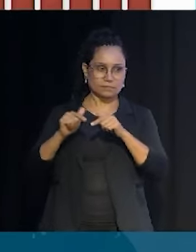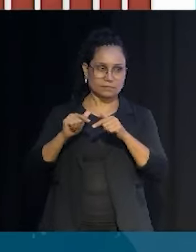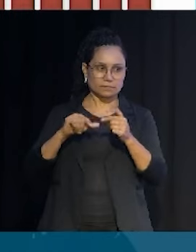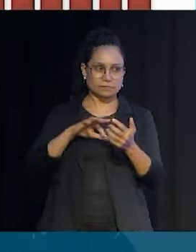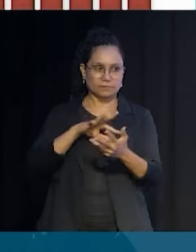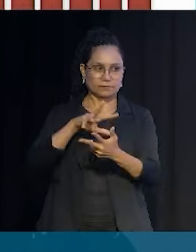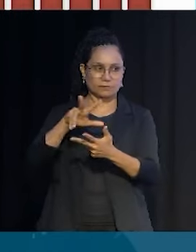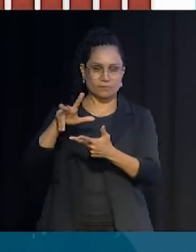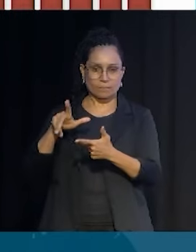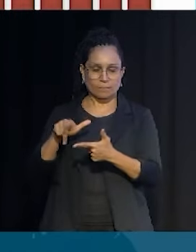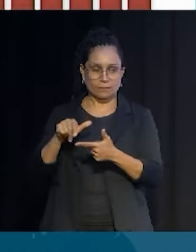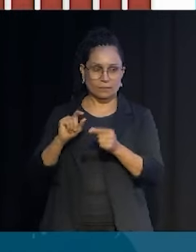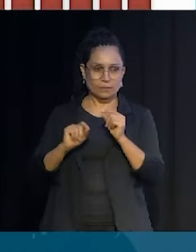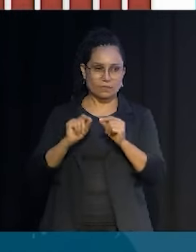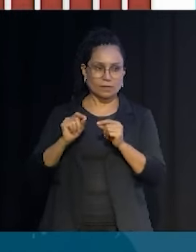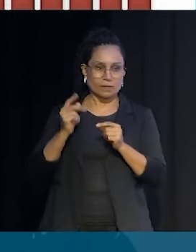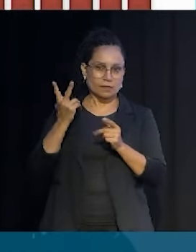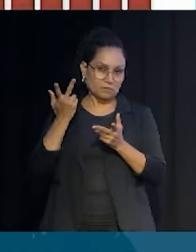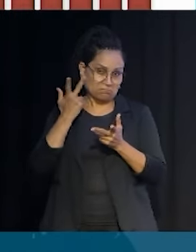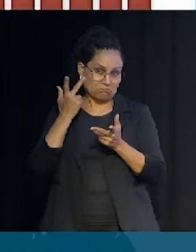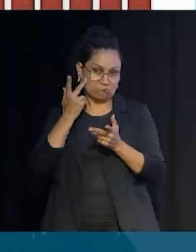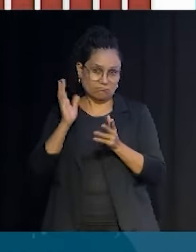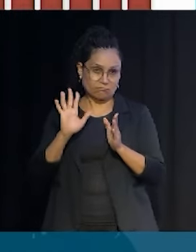Estamos economizando área.